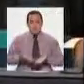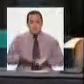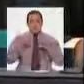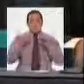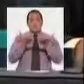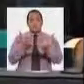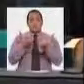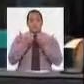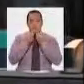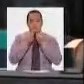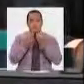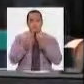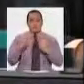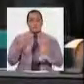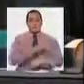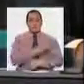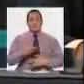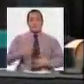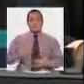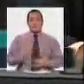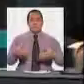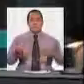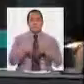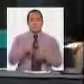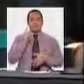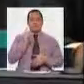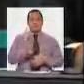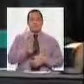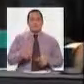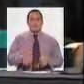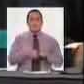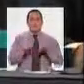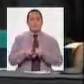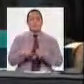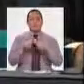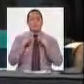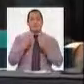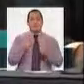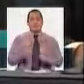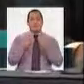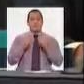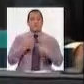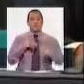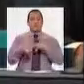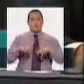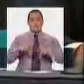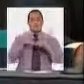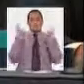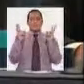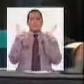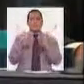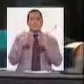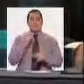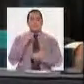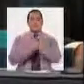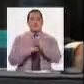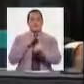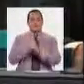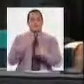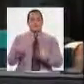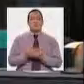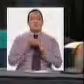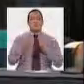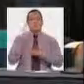remitamos información a la presidenta del tribunal para que ella sepa qué estaba sucediendo también en la jurisdicción internacional, cuáles eran